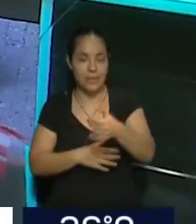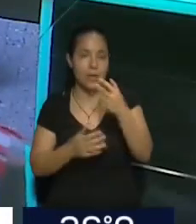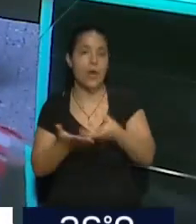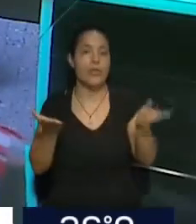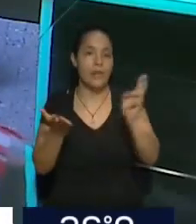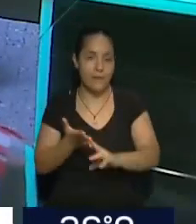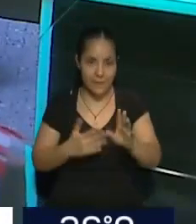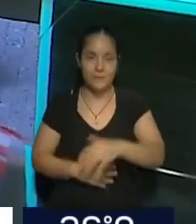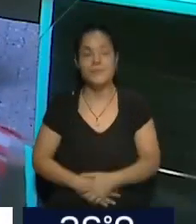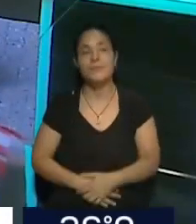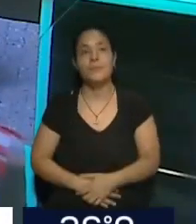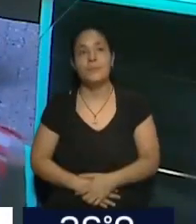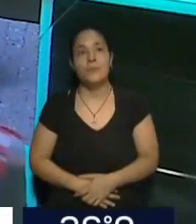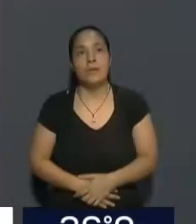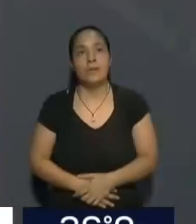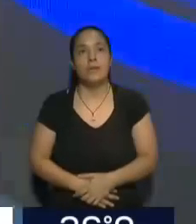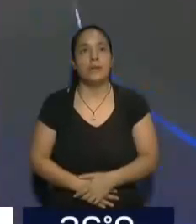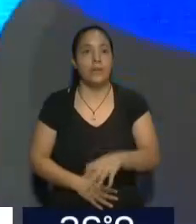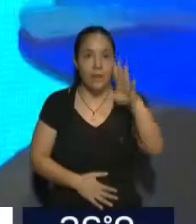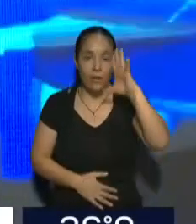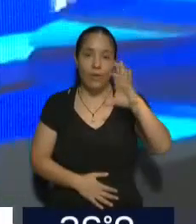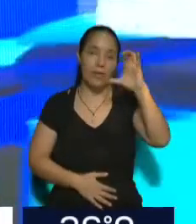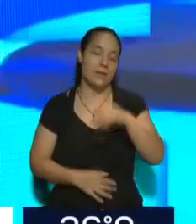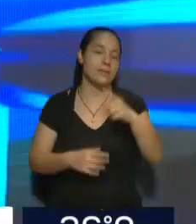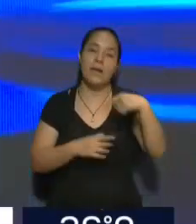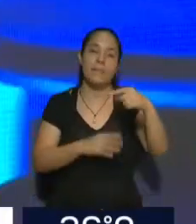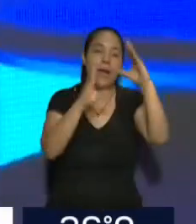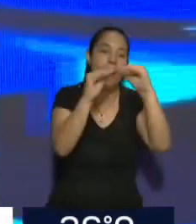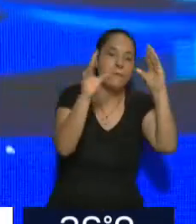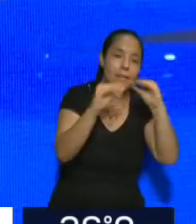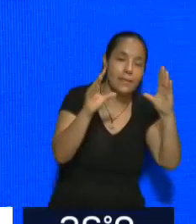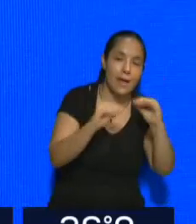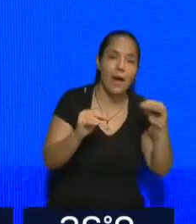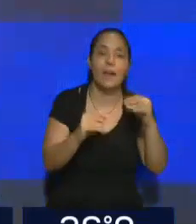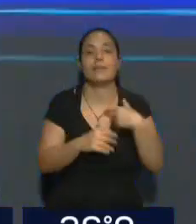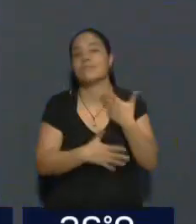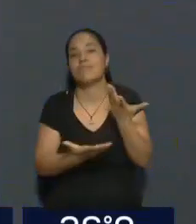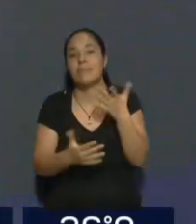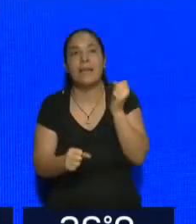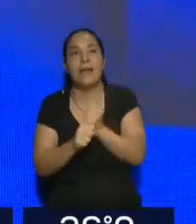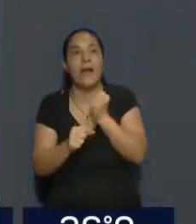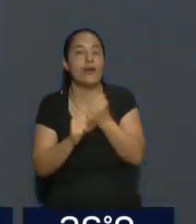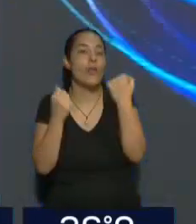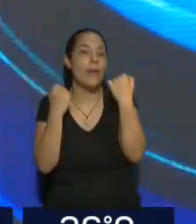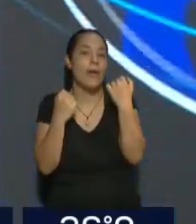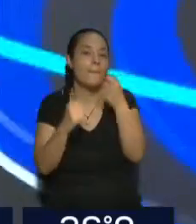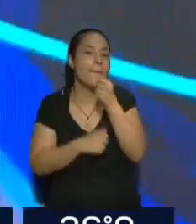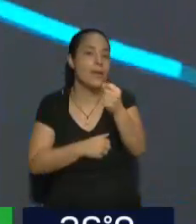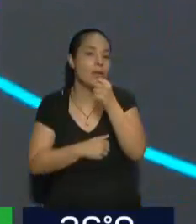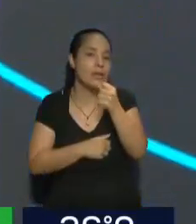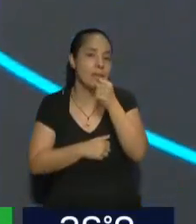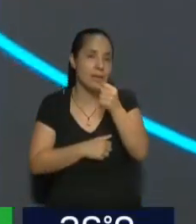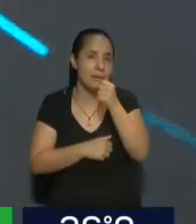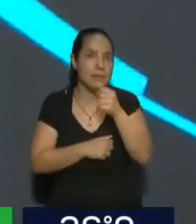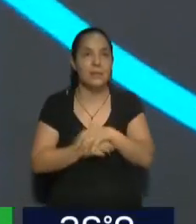Recordar que siempre ante las fiestas de fin de año el trabajo periodístico lamentablemente muchas veces pasa el